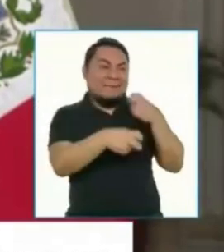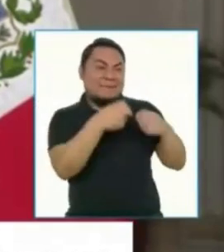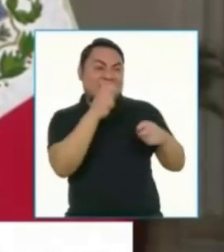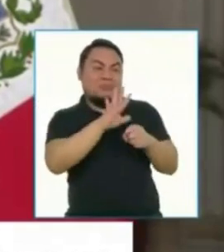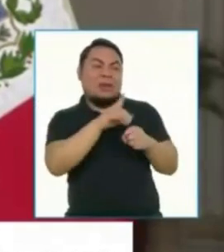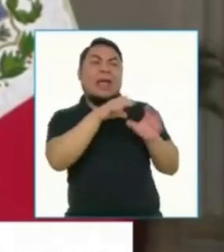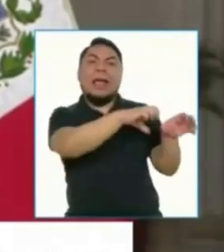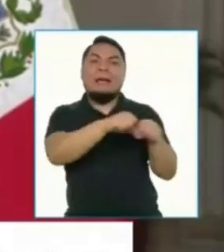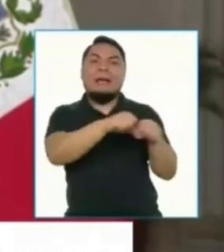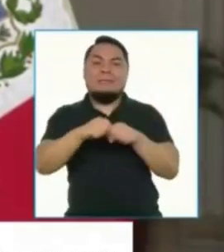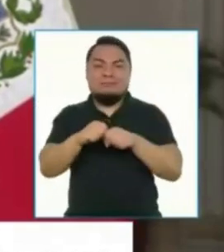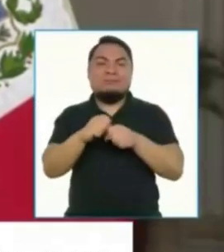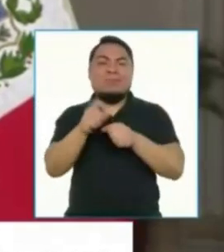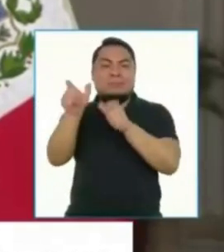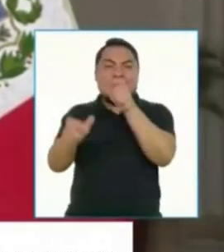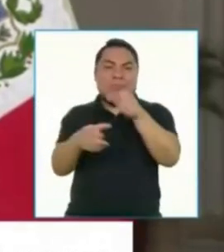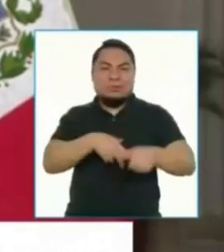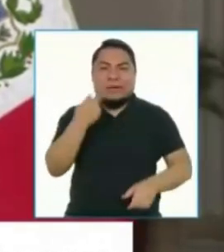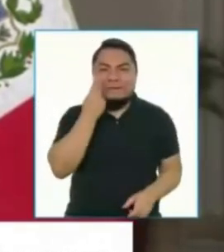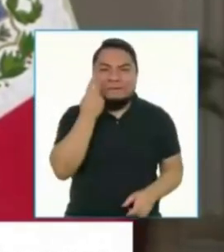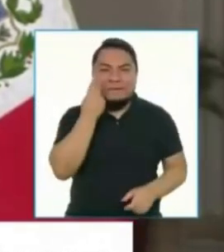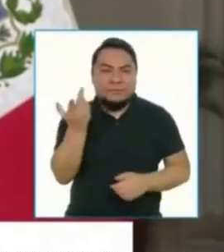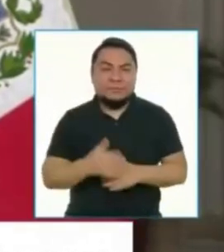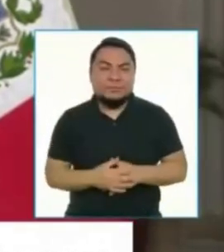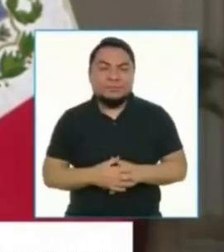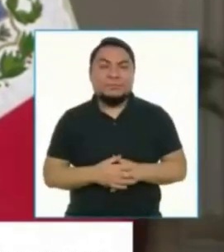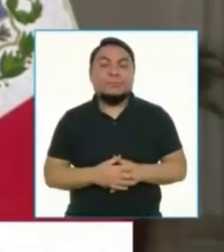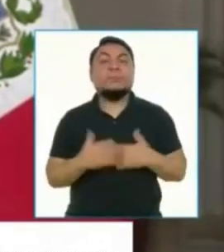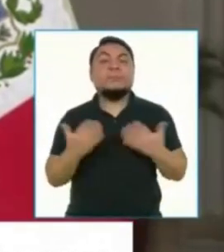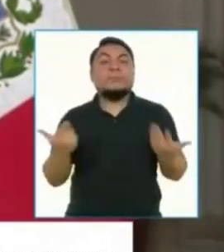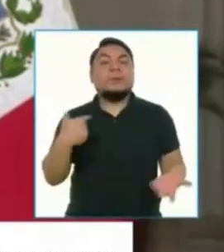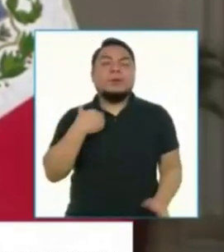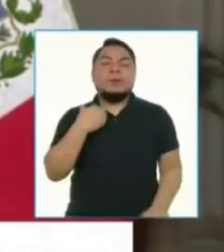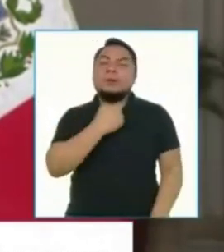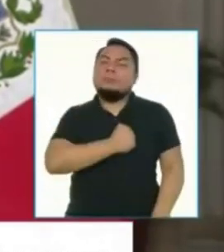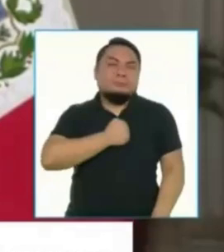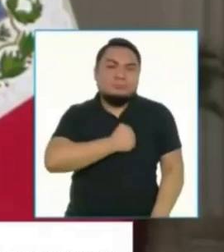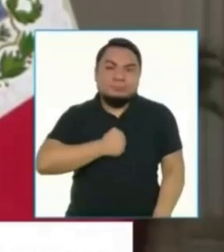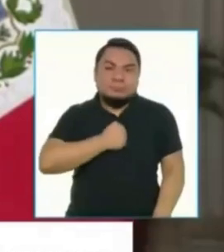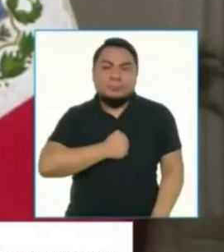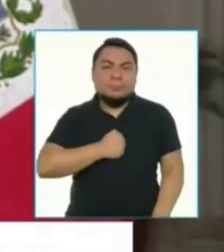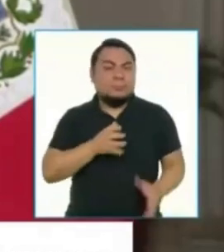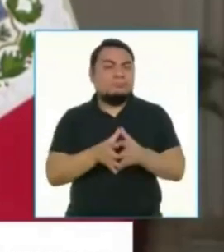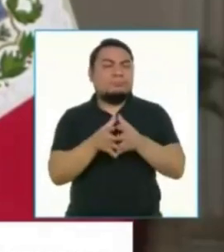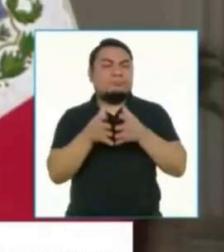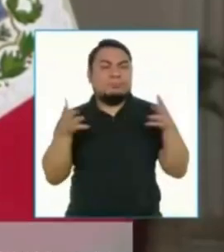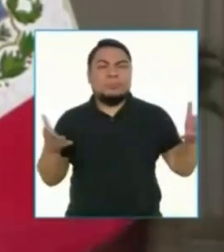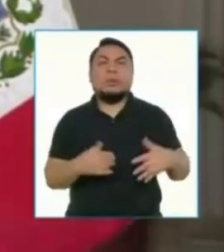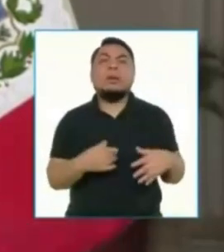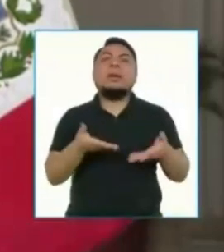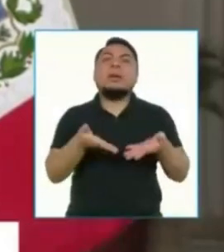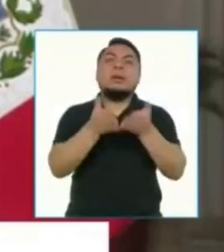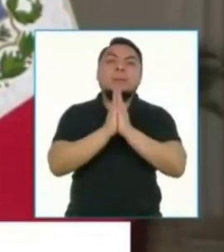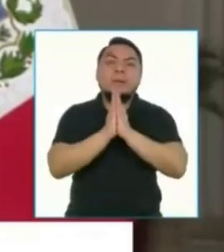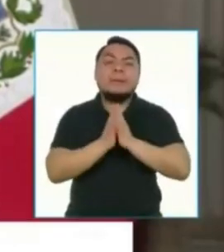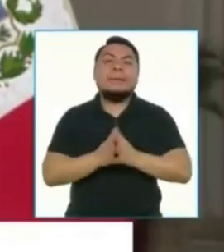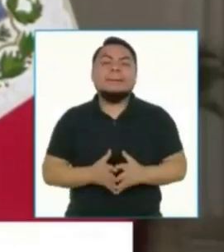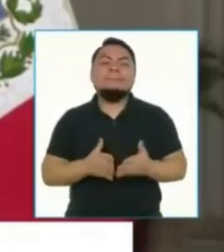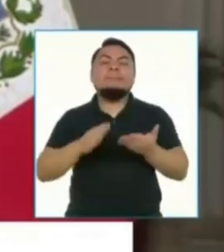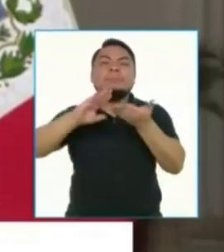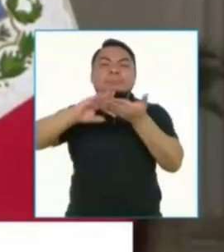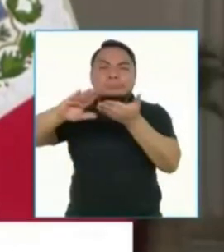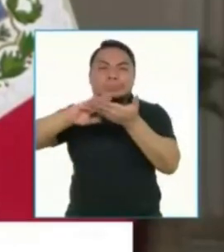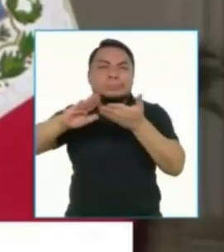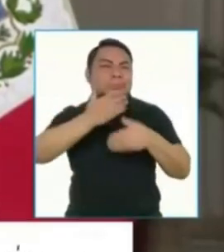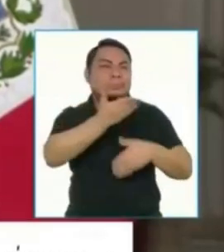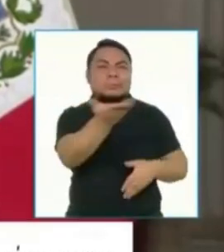concepto, sí va a suceder que se va a presentar Martín. Y, obviamente, el tema de vacancia ya está desestimado totalmente